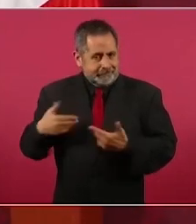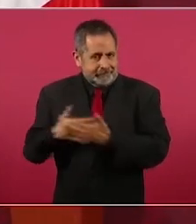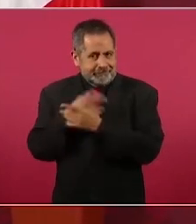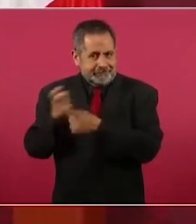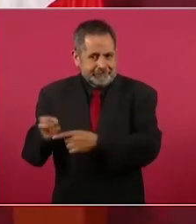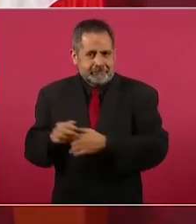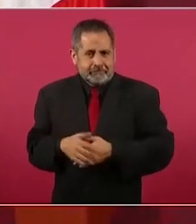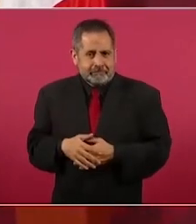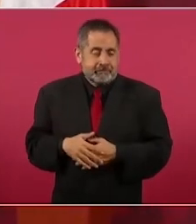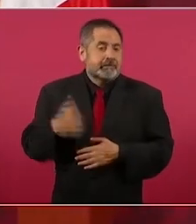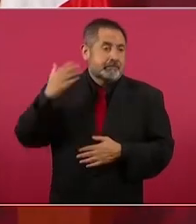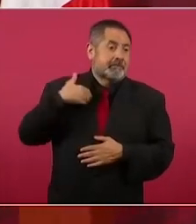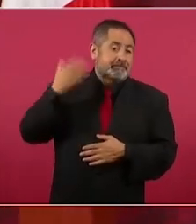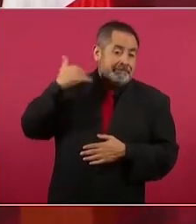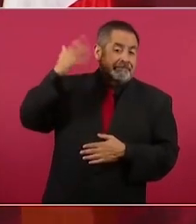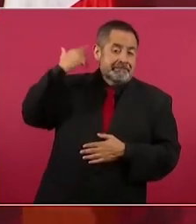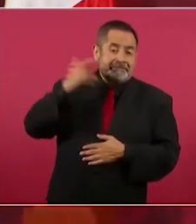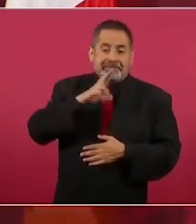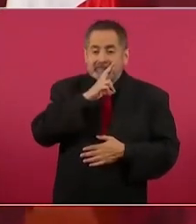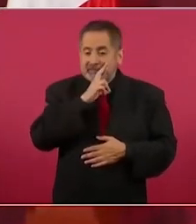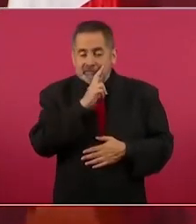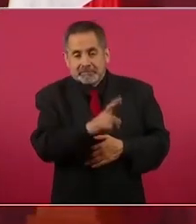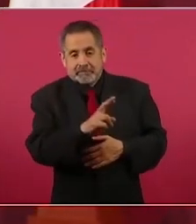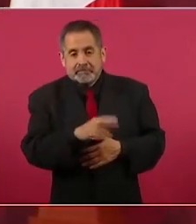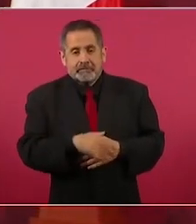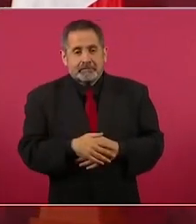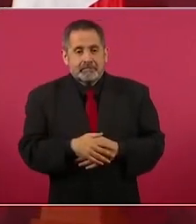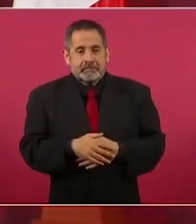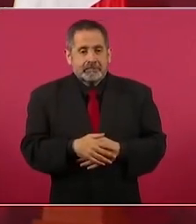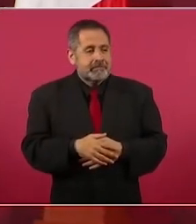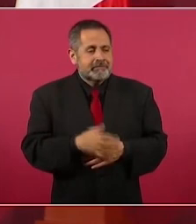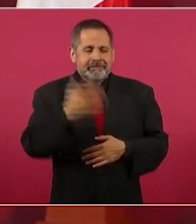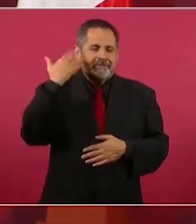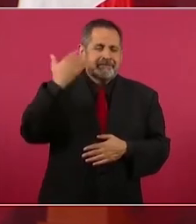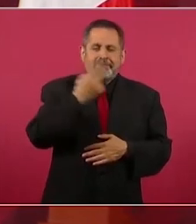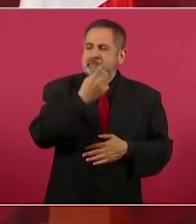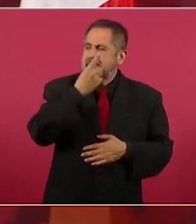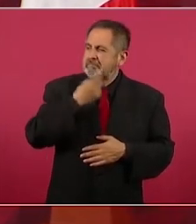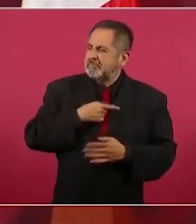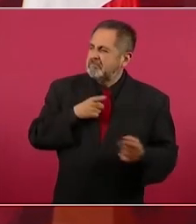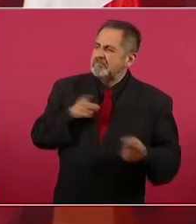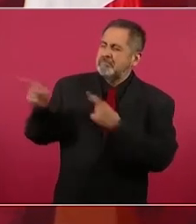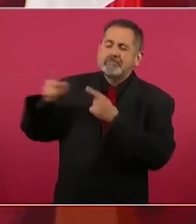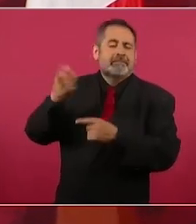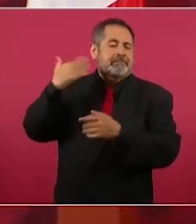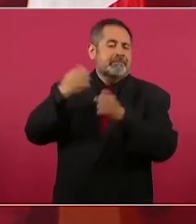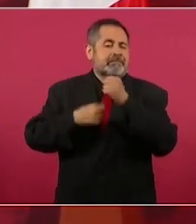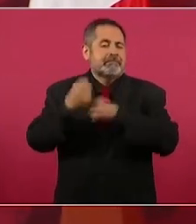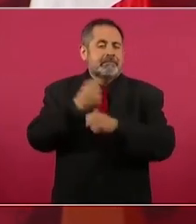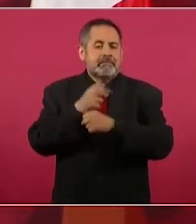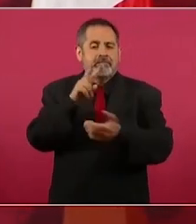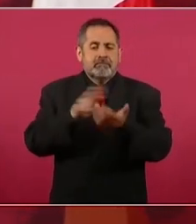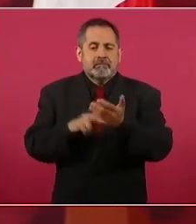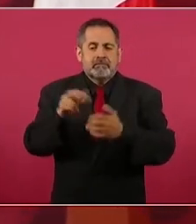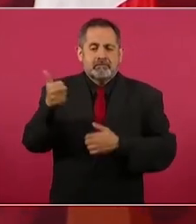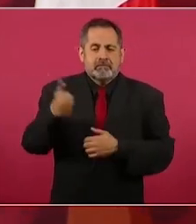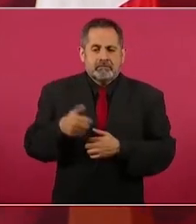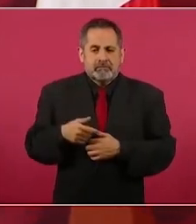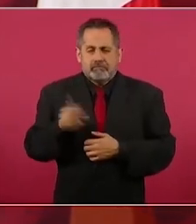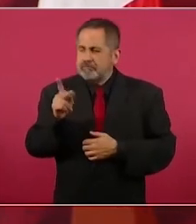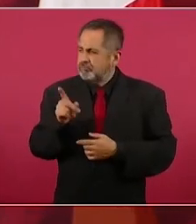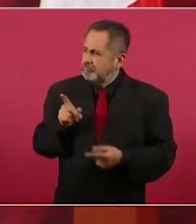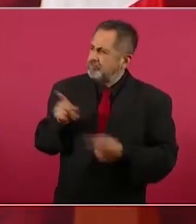Así contestaba yo cuando me decían en el 2006, pero